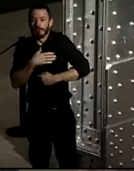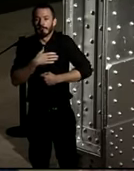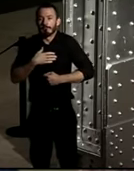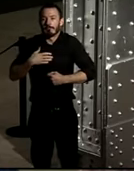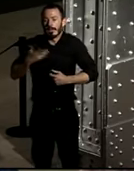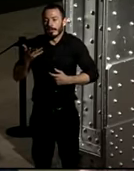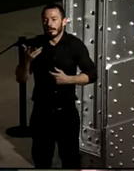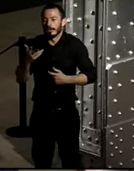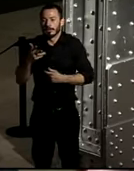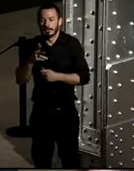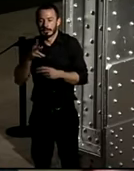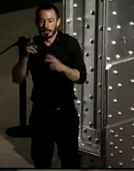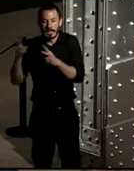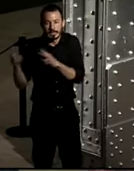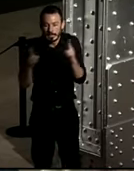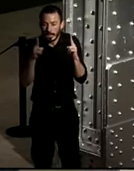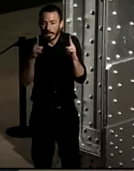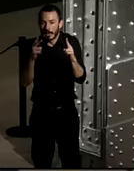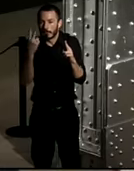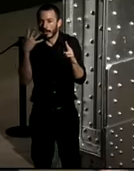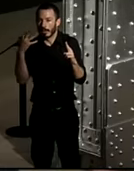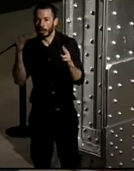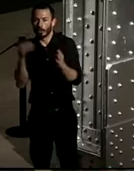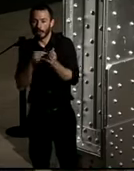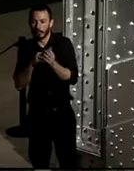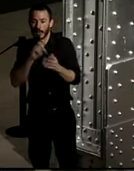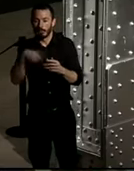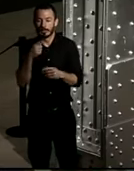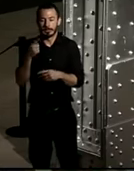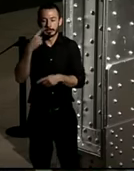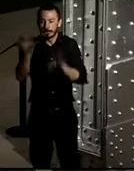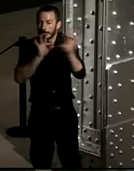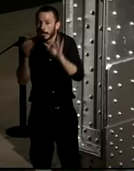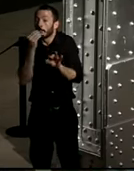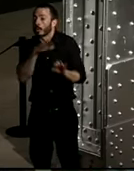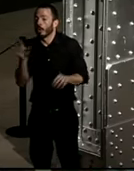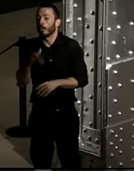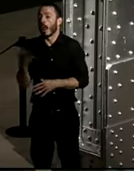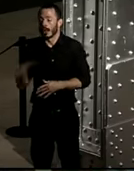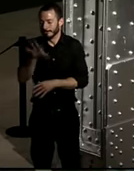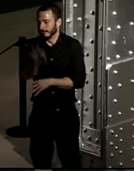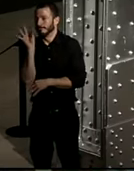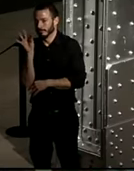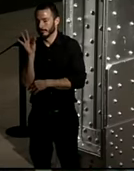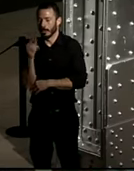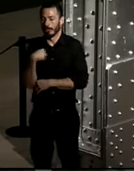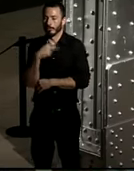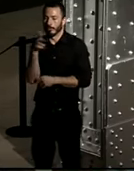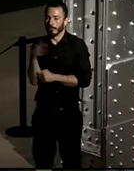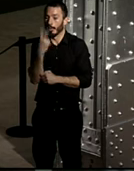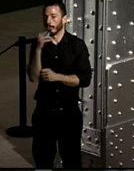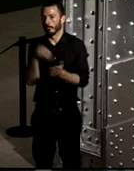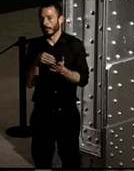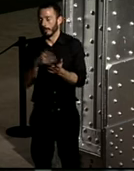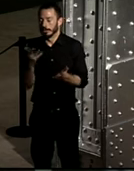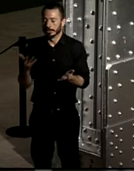25 veces la escena del pie para ver luego cuál me cuadra mejor? Pues hombre, yo no suelo ser de 2, pero